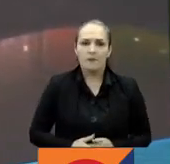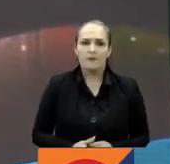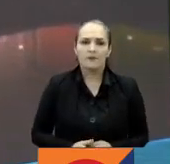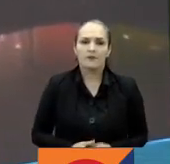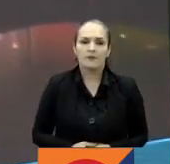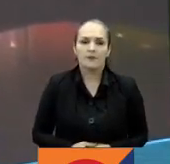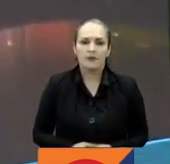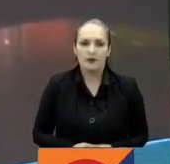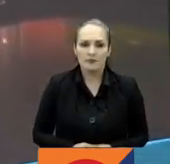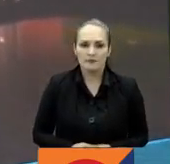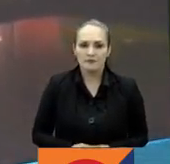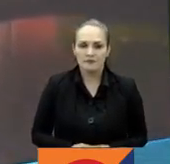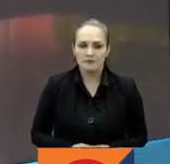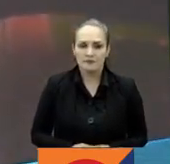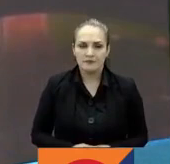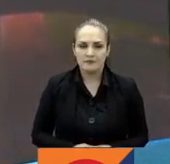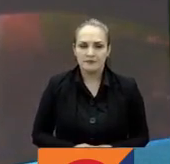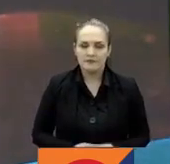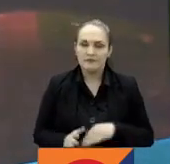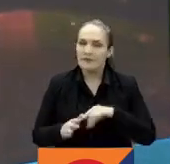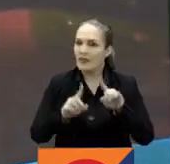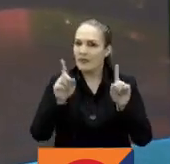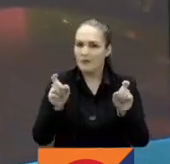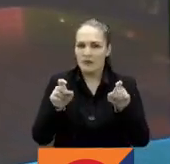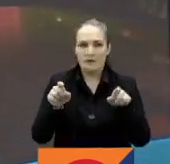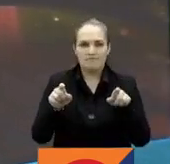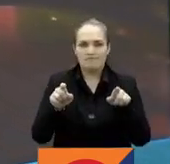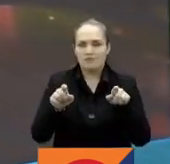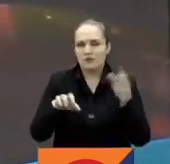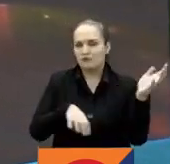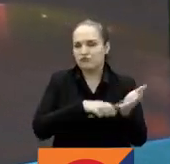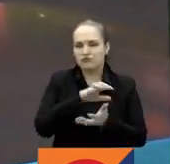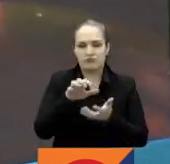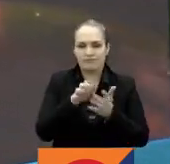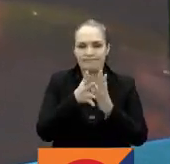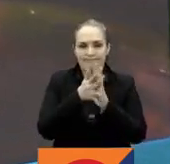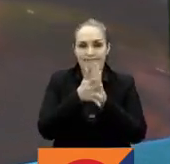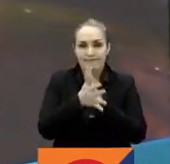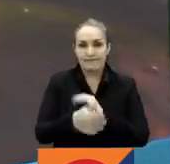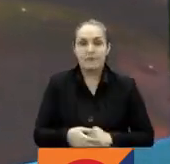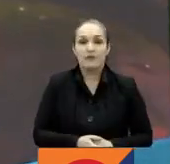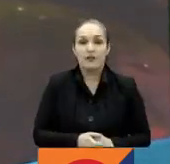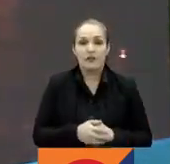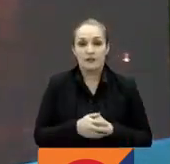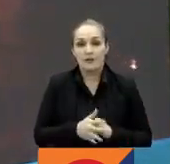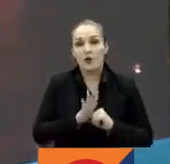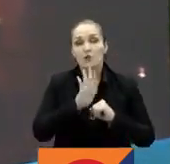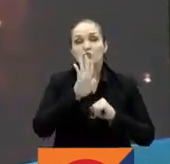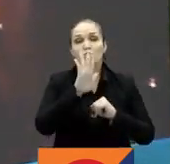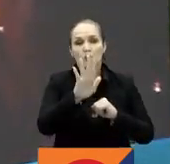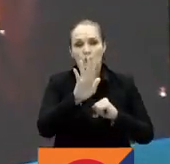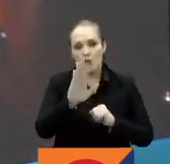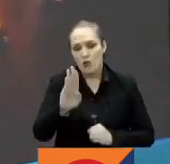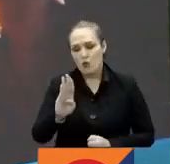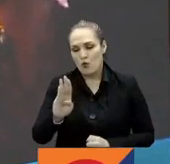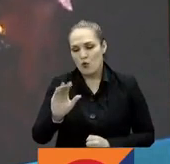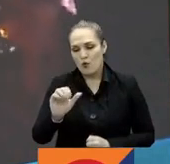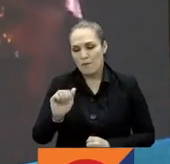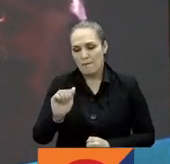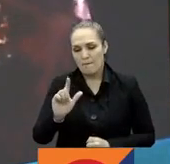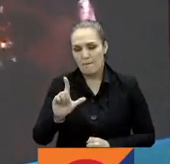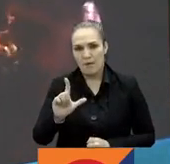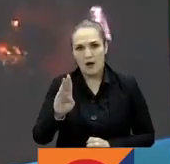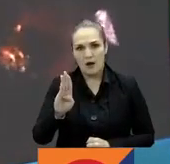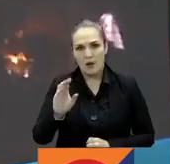Y seguimos con temas de orden público porque se registró el asesinato de una mujer y 2 menores de edad en el municipio de Balboa, ubicado en el